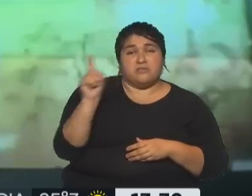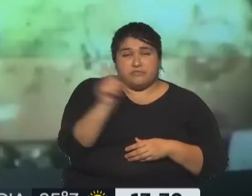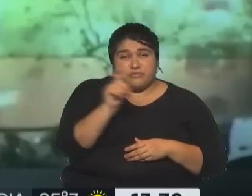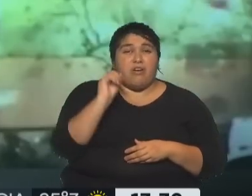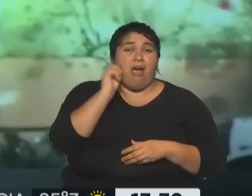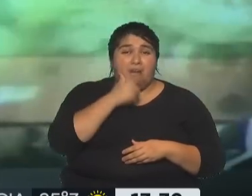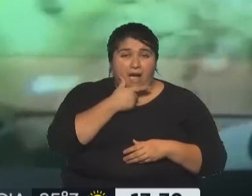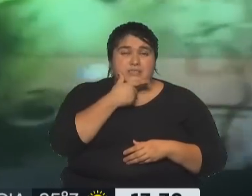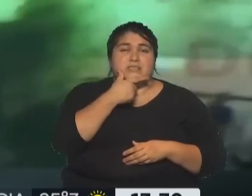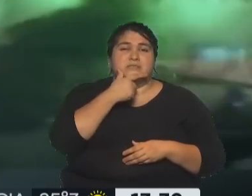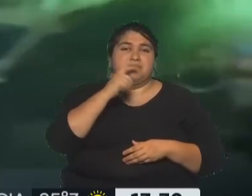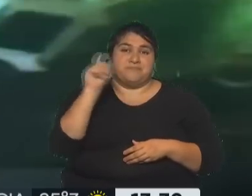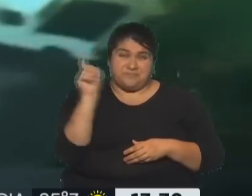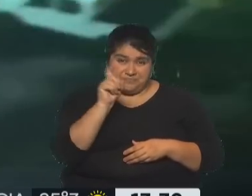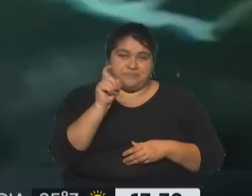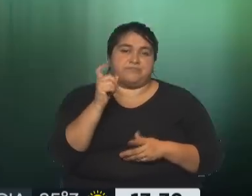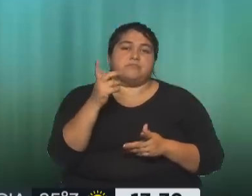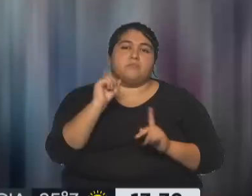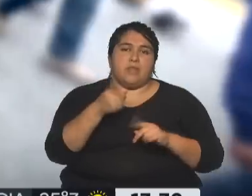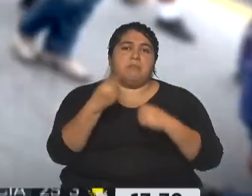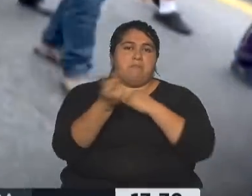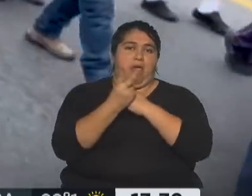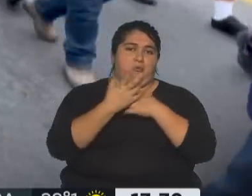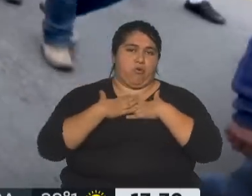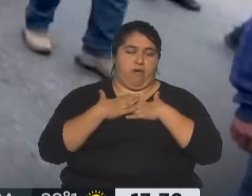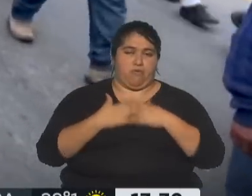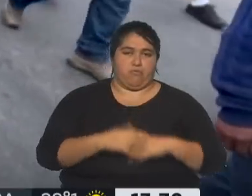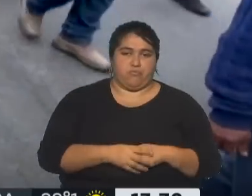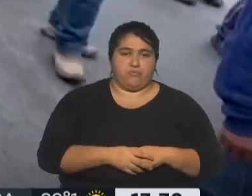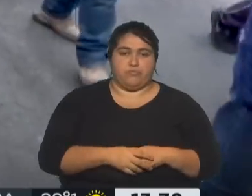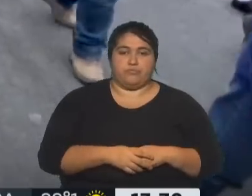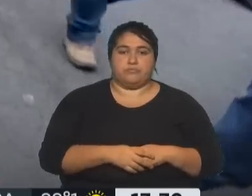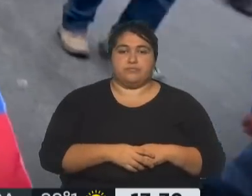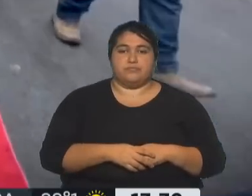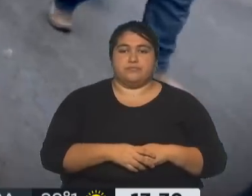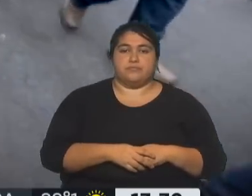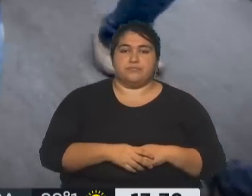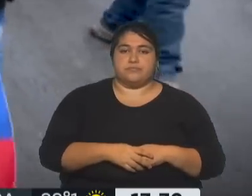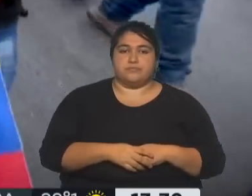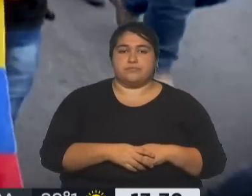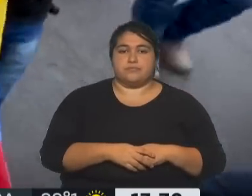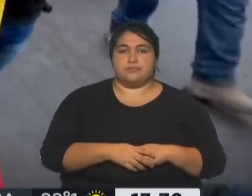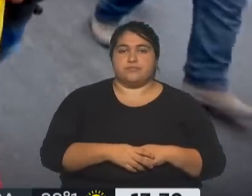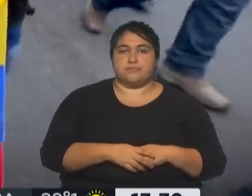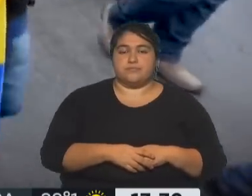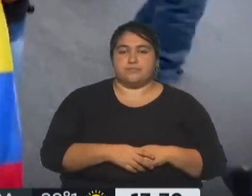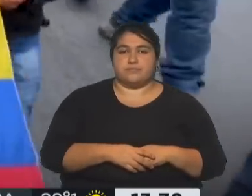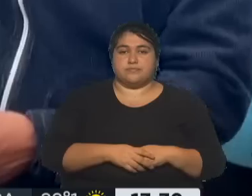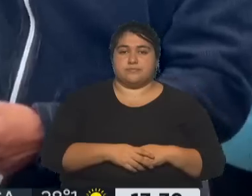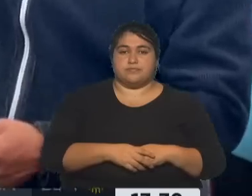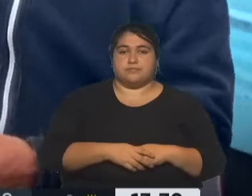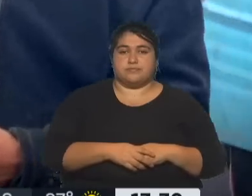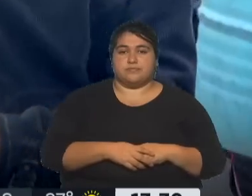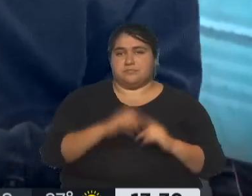gas pimienta para defensa personal. ¡Únete, amigo! ¡Únete a luchar contra este